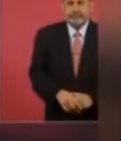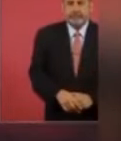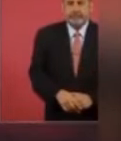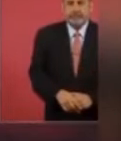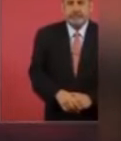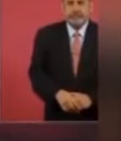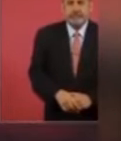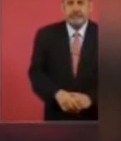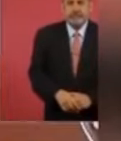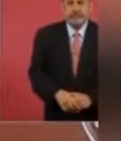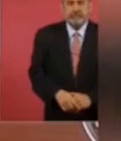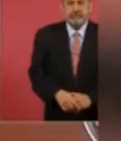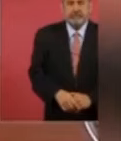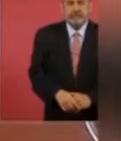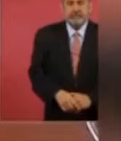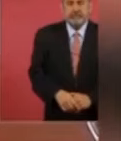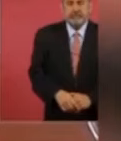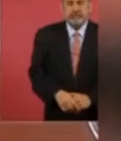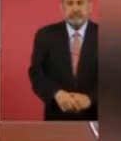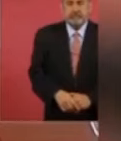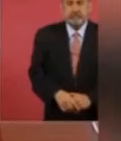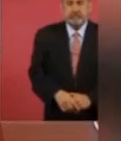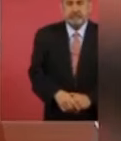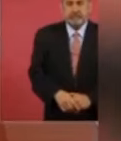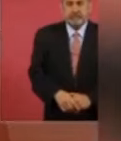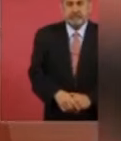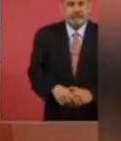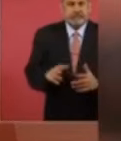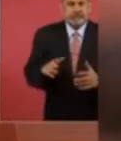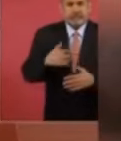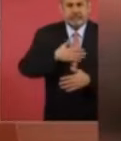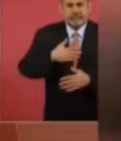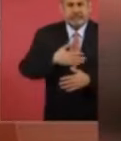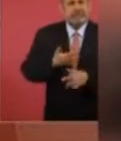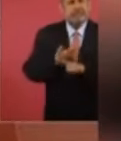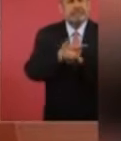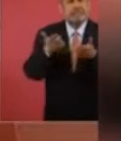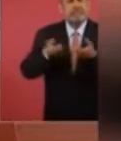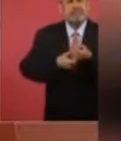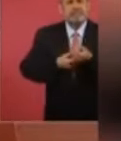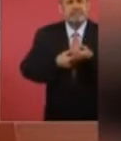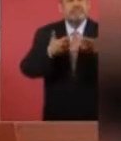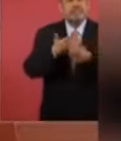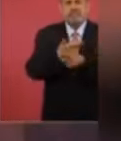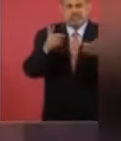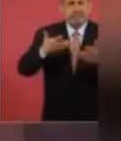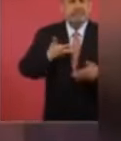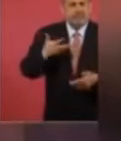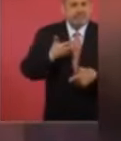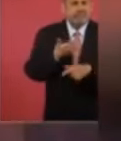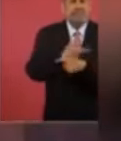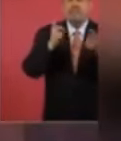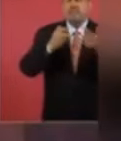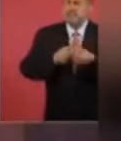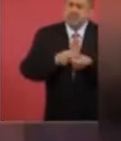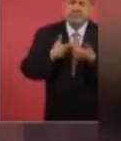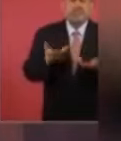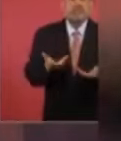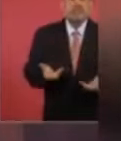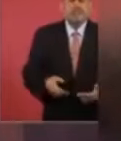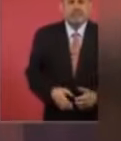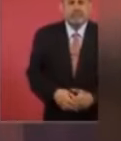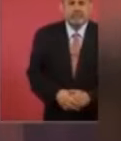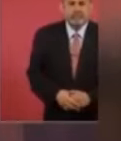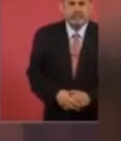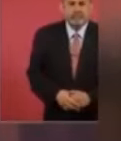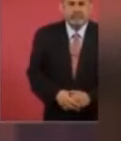del pueblo señoras y señores obviamente esto contestó el presidente Andrés Manuel López Obrador dijo que pues como ellos sí tienen